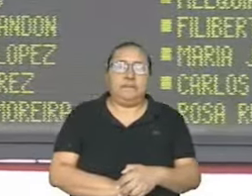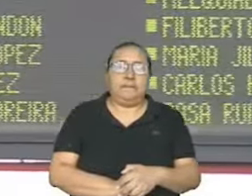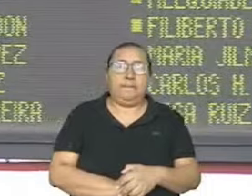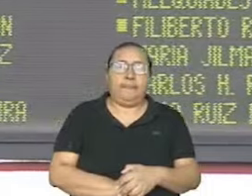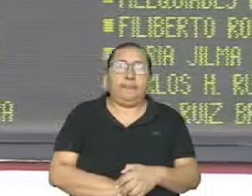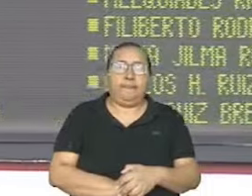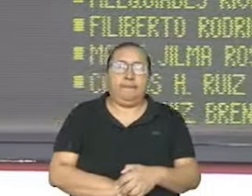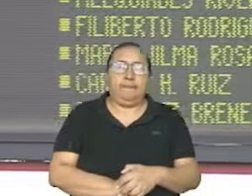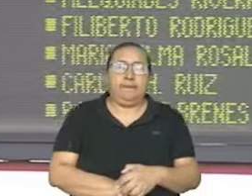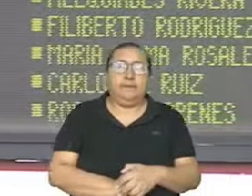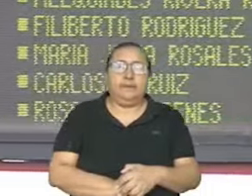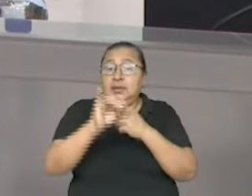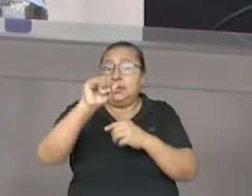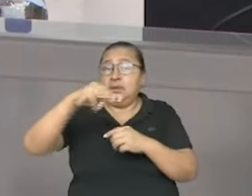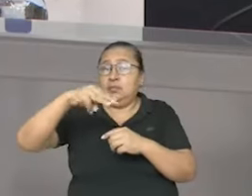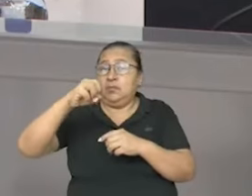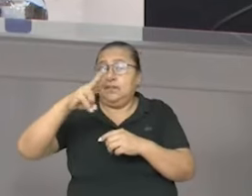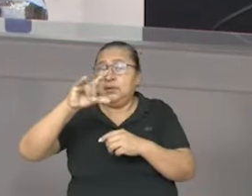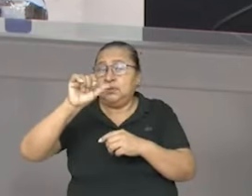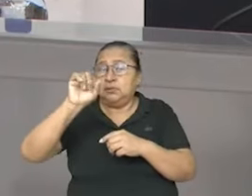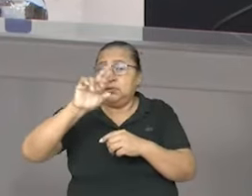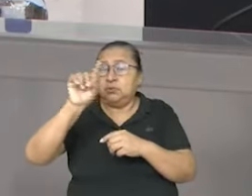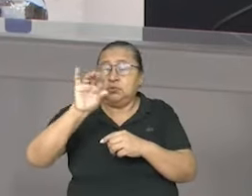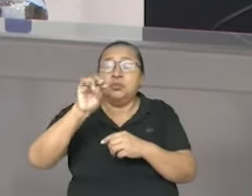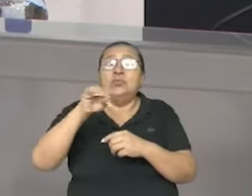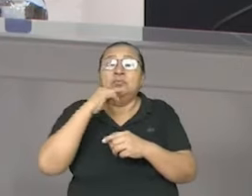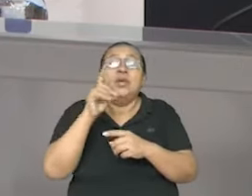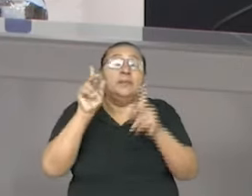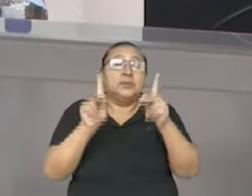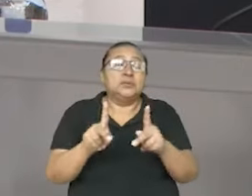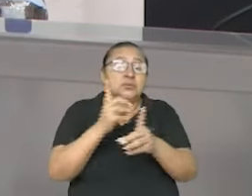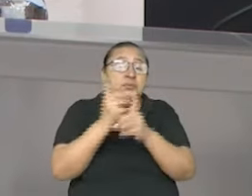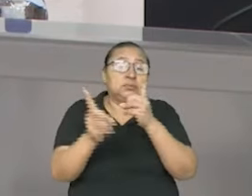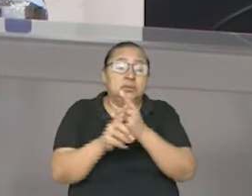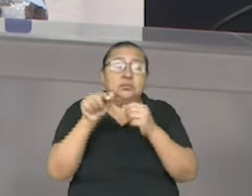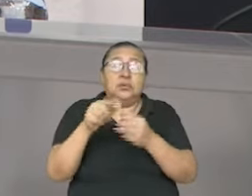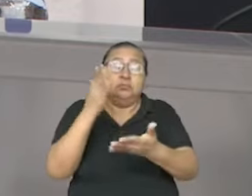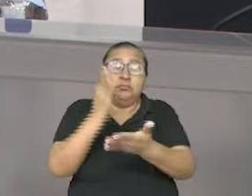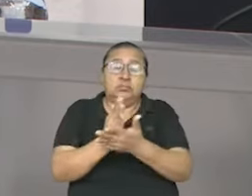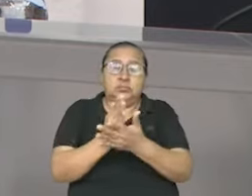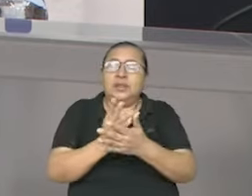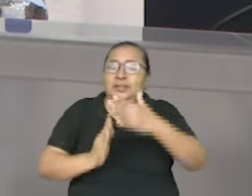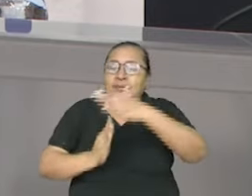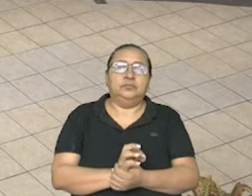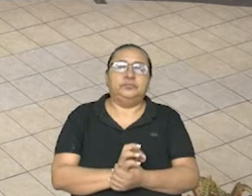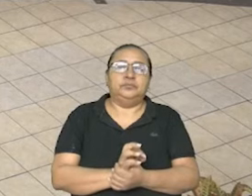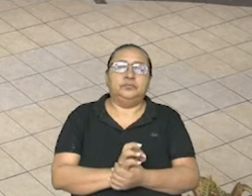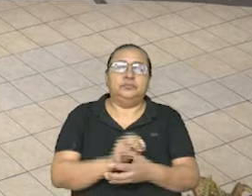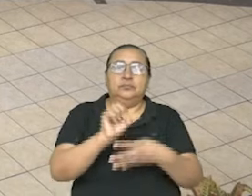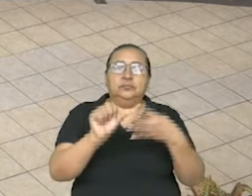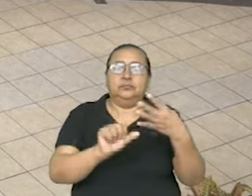cadena perpetua. Entre los cambios al Código Penal destacan las modificaciones al artículo 16 sobre el principio de universalidad